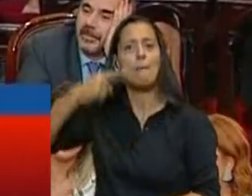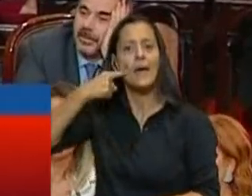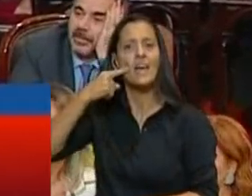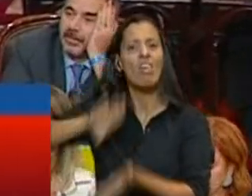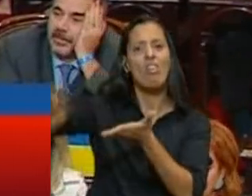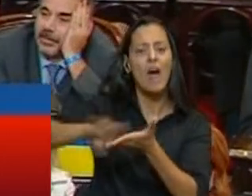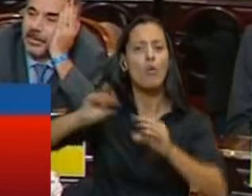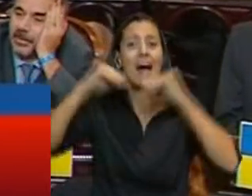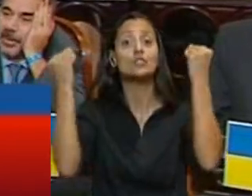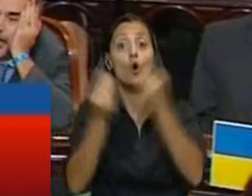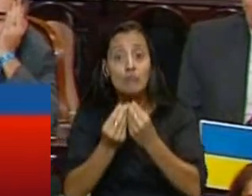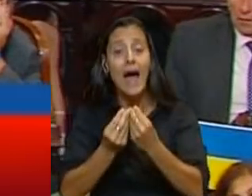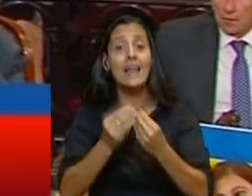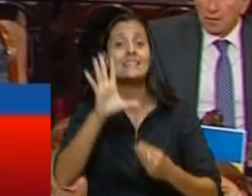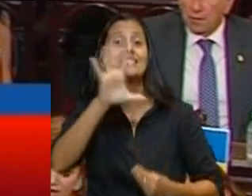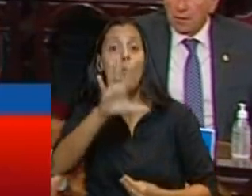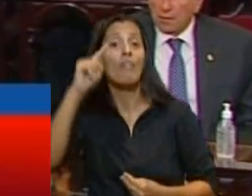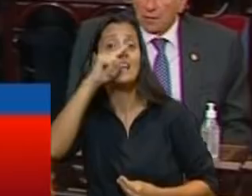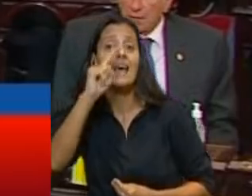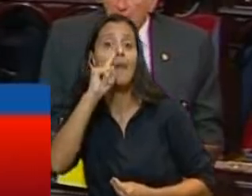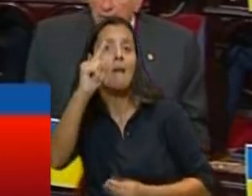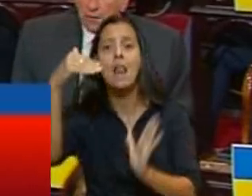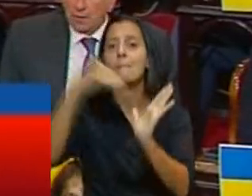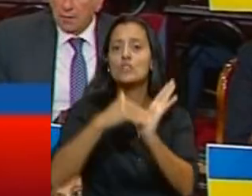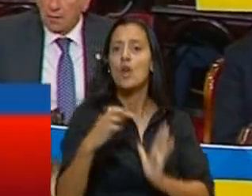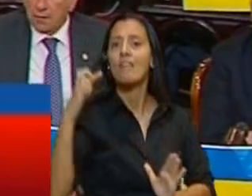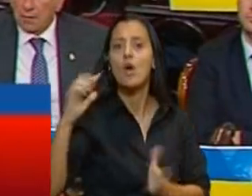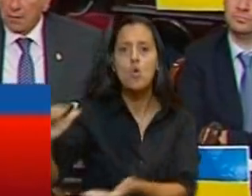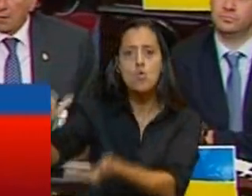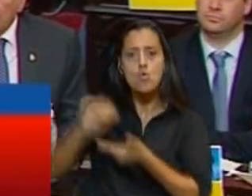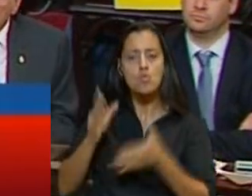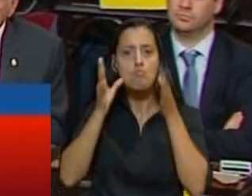por un monto total de 57.000 millones de dólares.